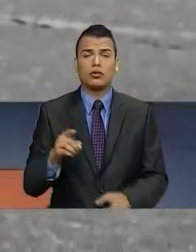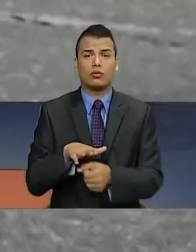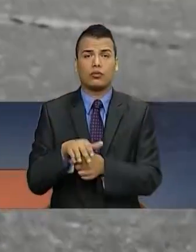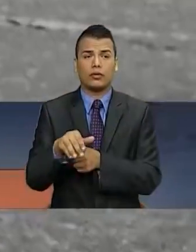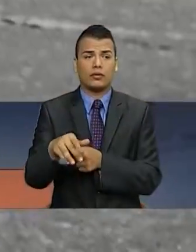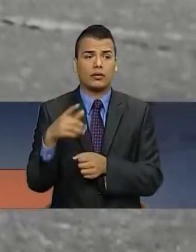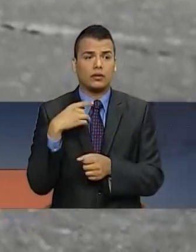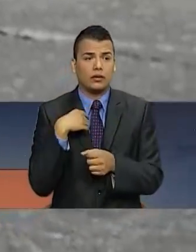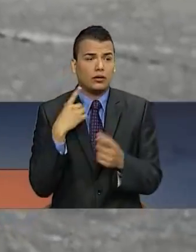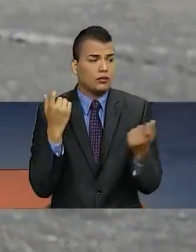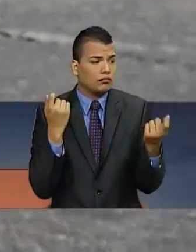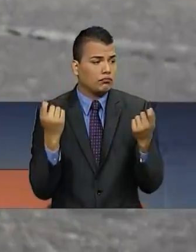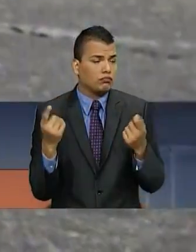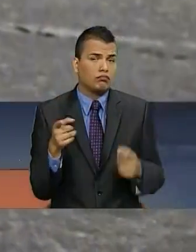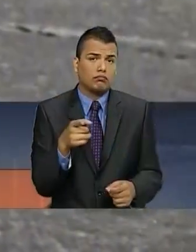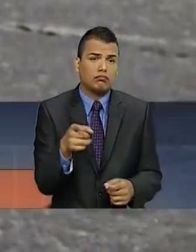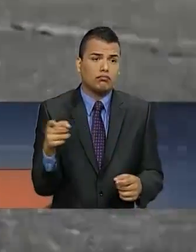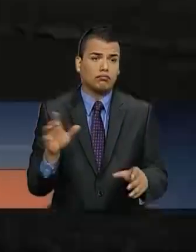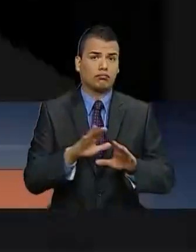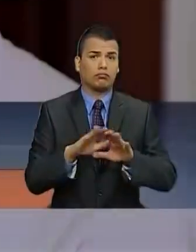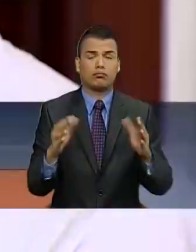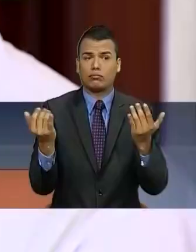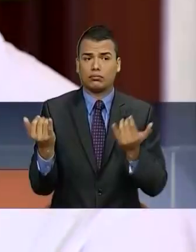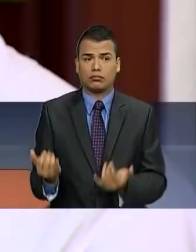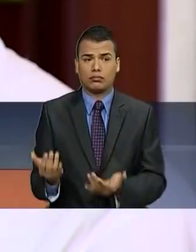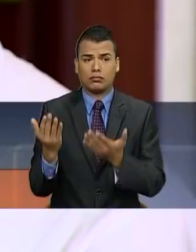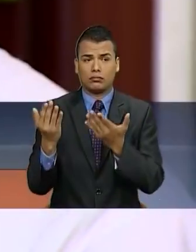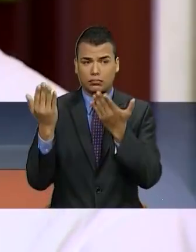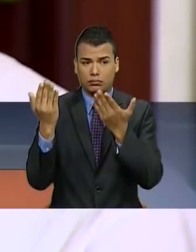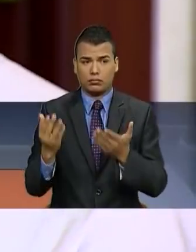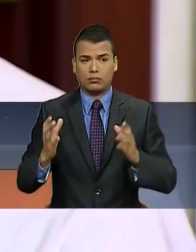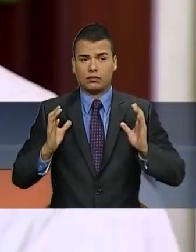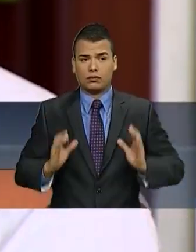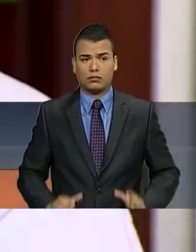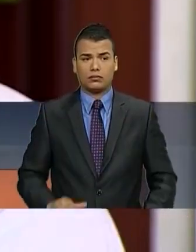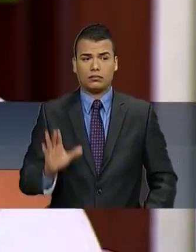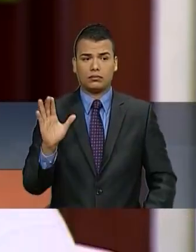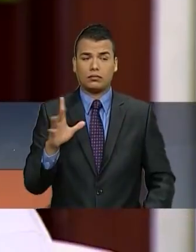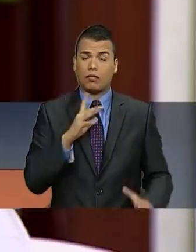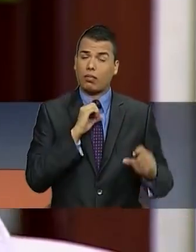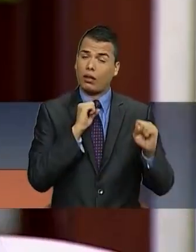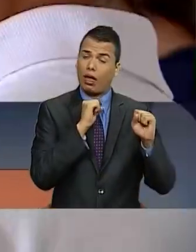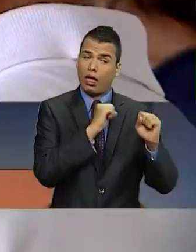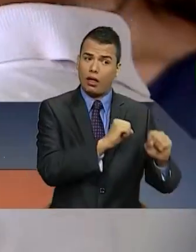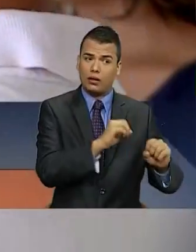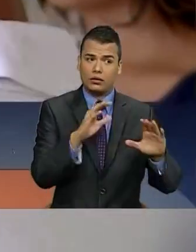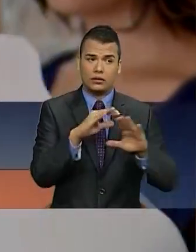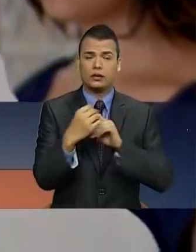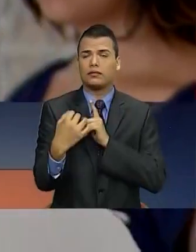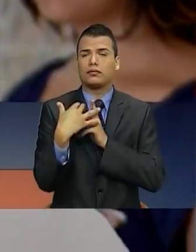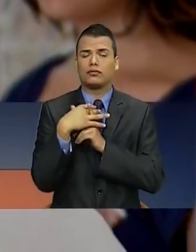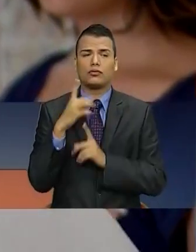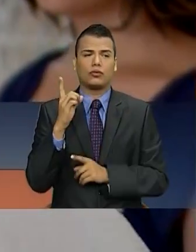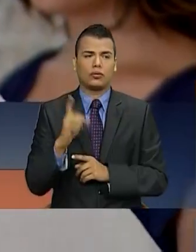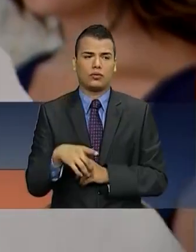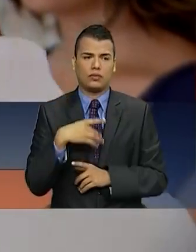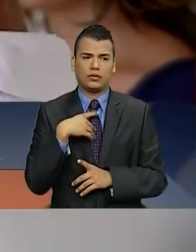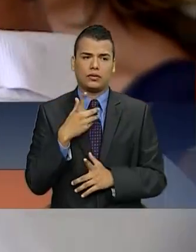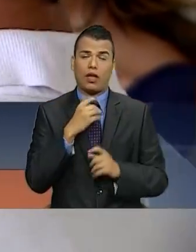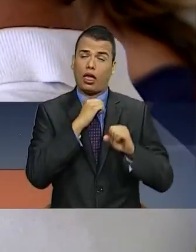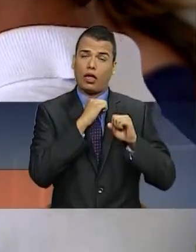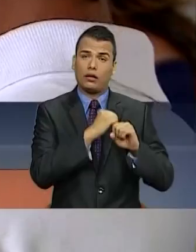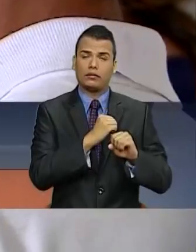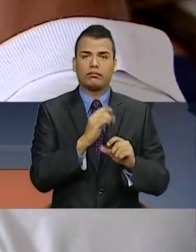en su refugio. Hoy, este es el aspecto de Cristian, sumido en una psicosis tóxica producto del consumo de